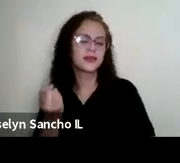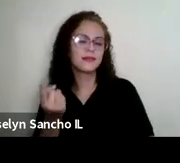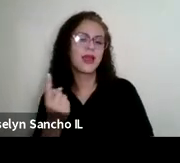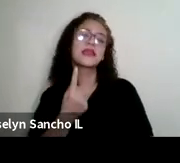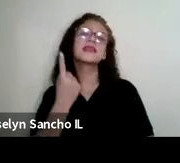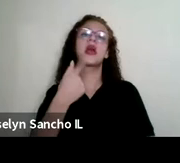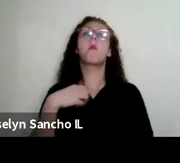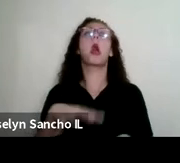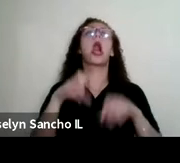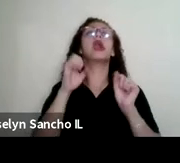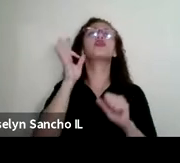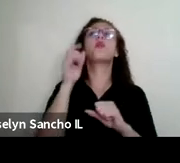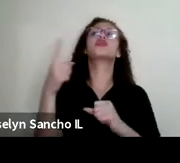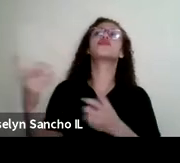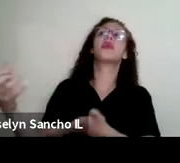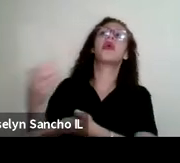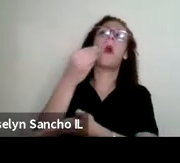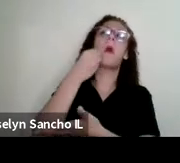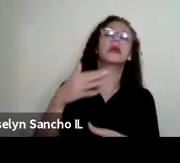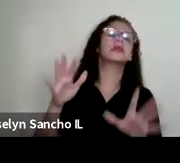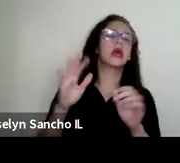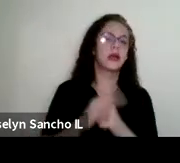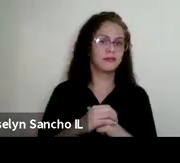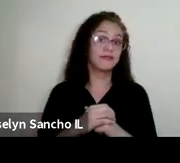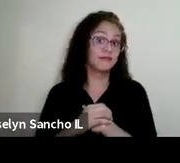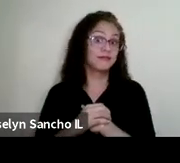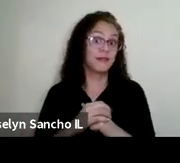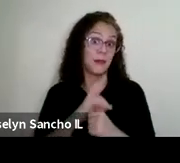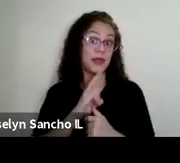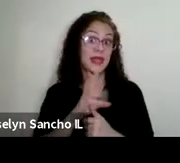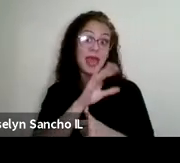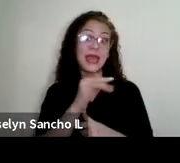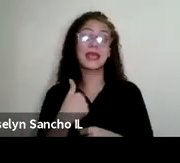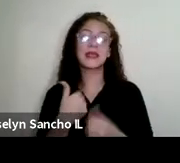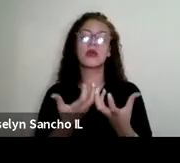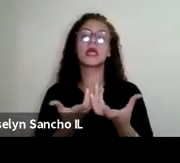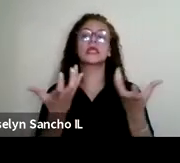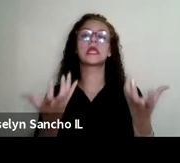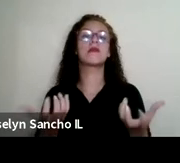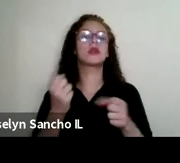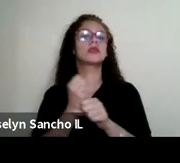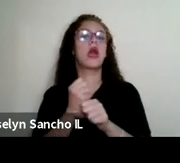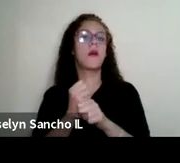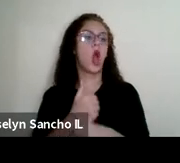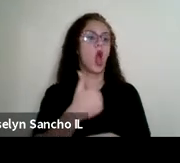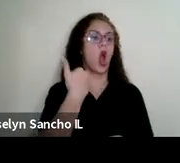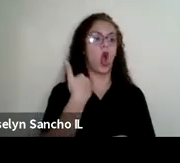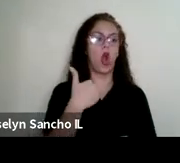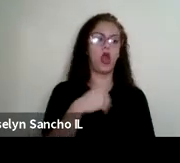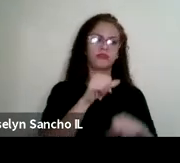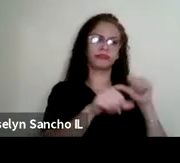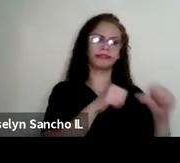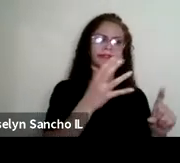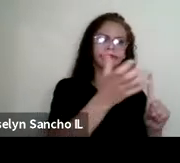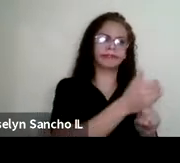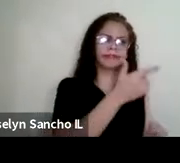habíamos asumido que las mujeres eran recolectoras y que había una división del trabajo donde los varones salían a